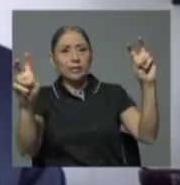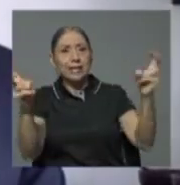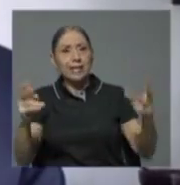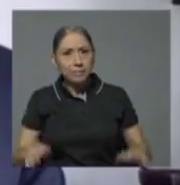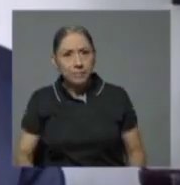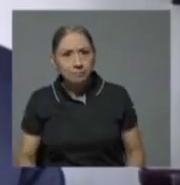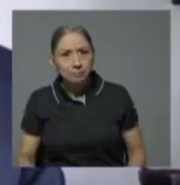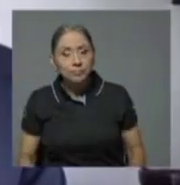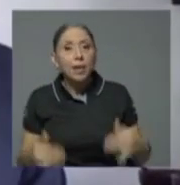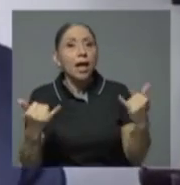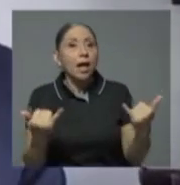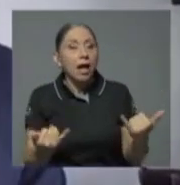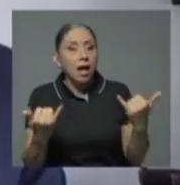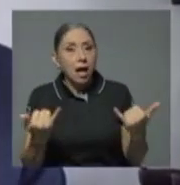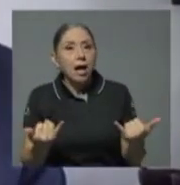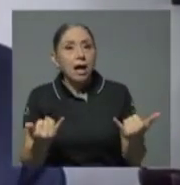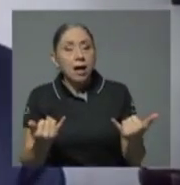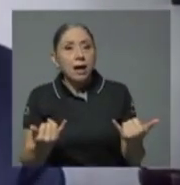están tomando